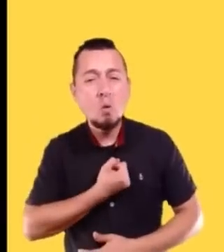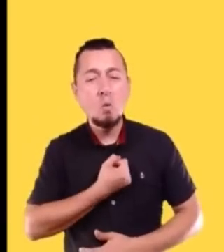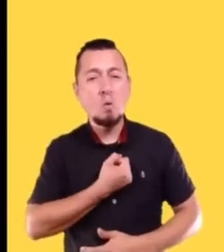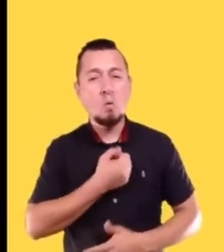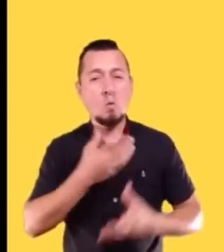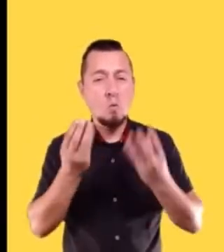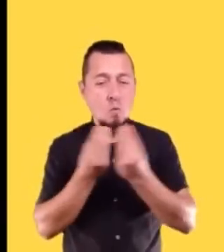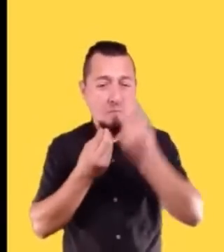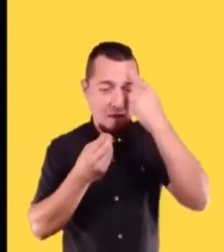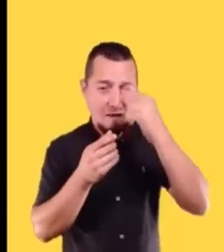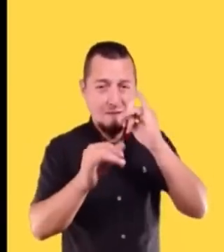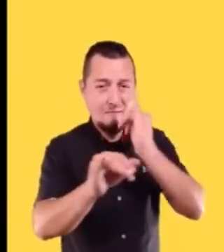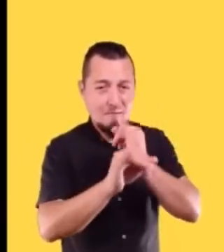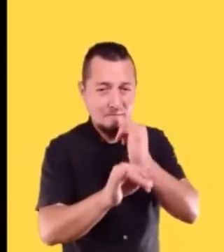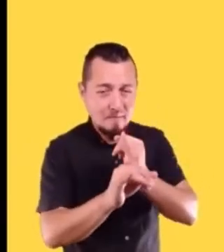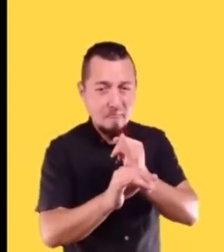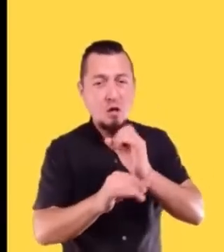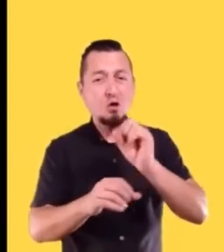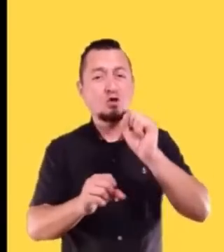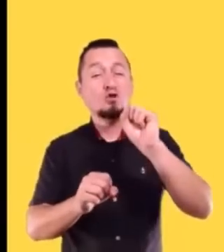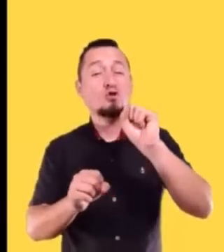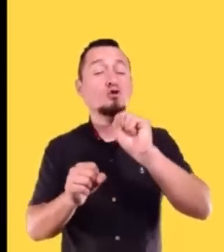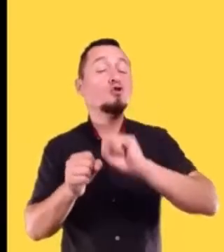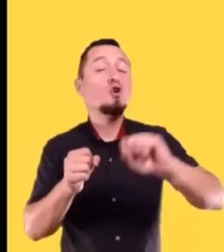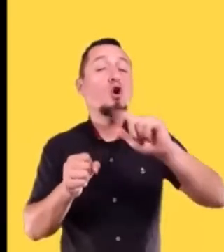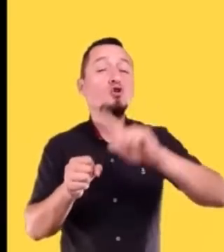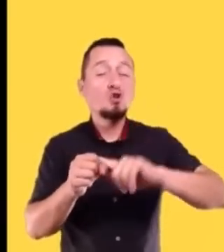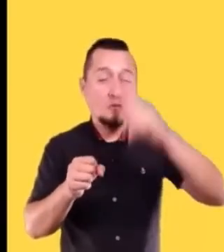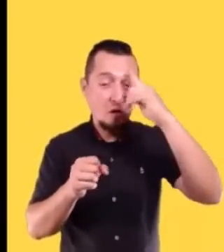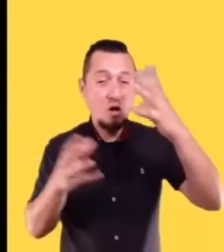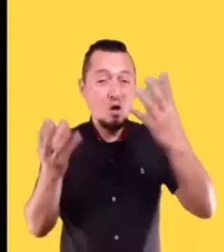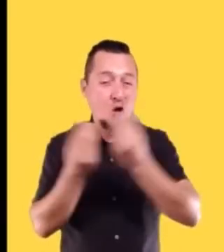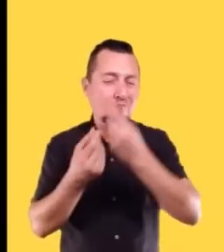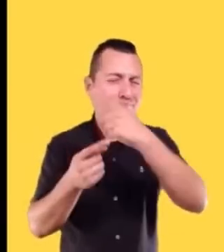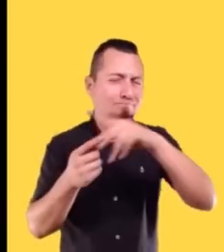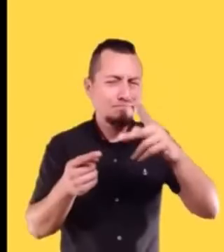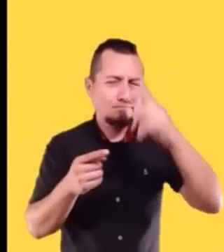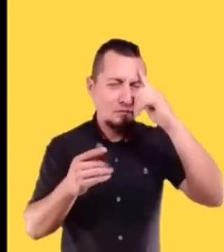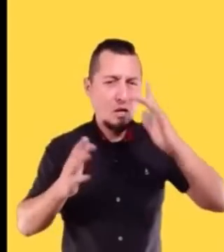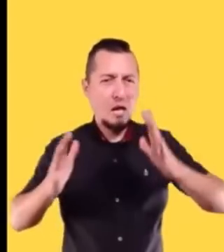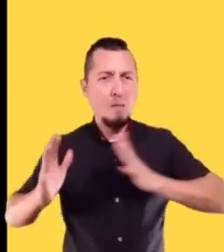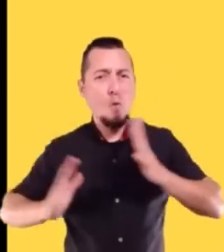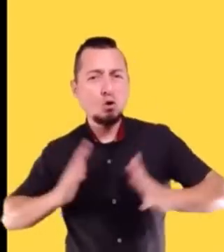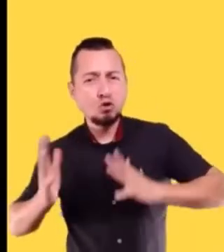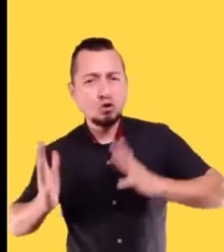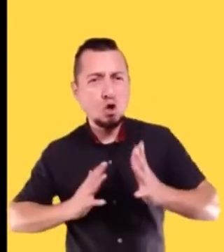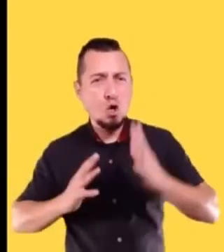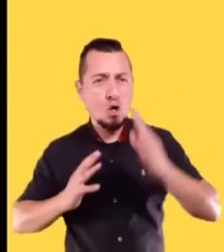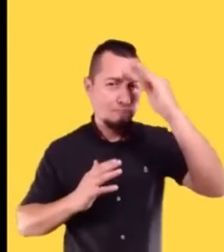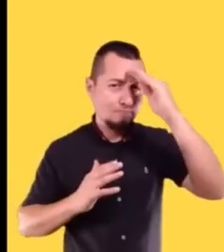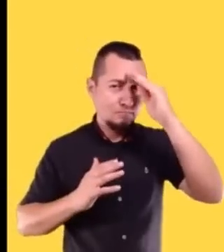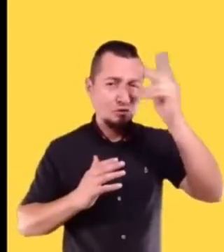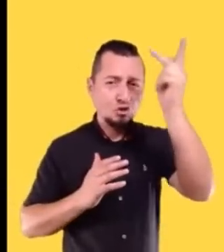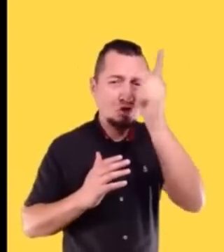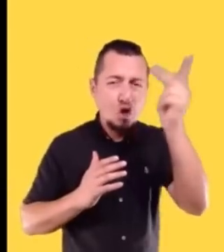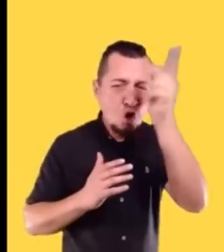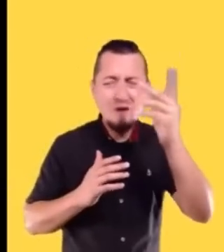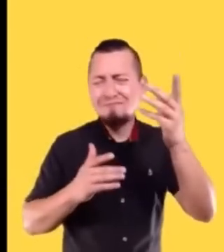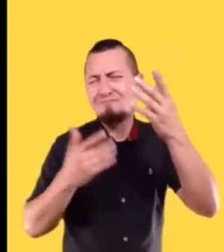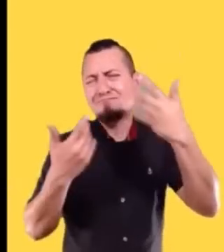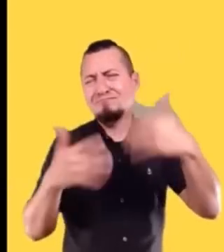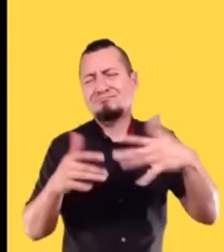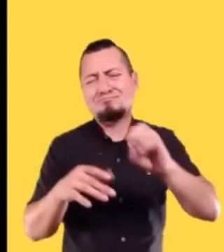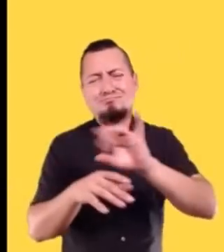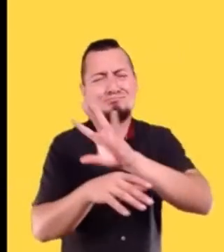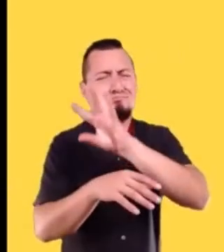alfabetización socioemocional, que es bien importante. En esto han invertido mucho tiempo nuestros maestros. Un proyecto integrador también nos ayuda a que los alumnos generen